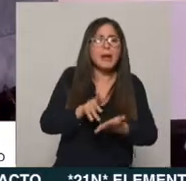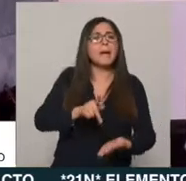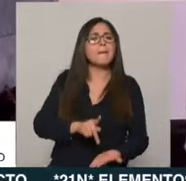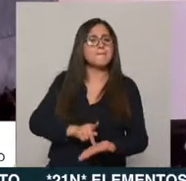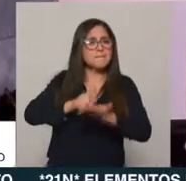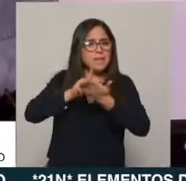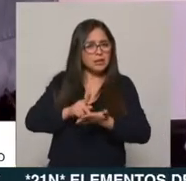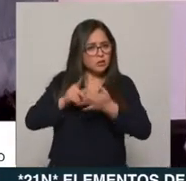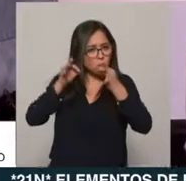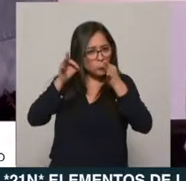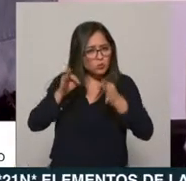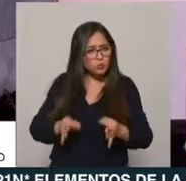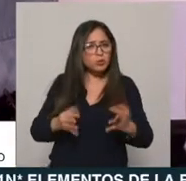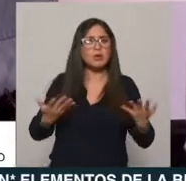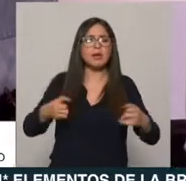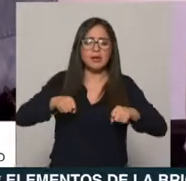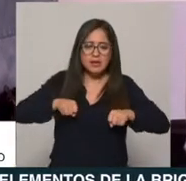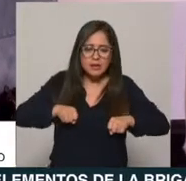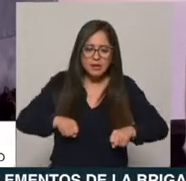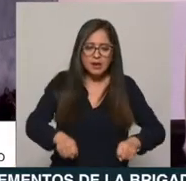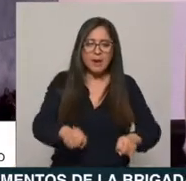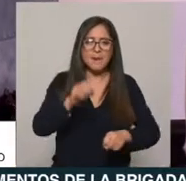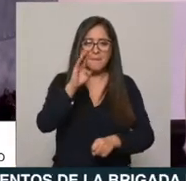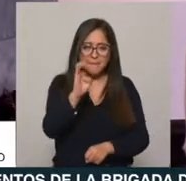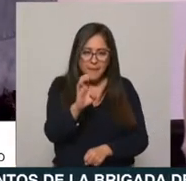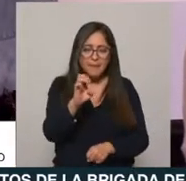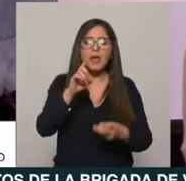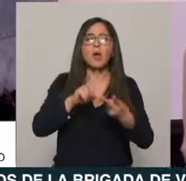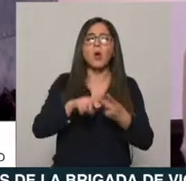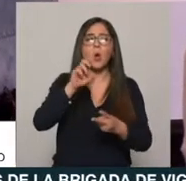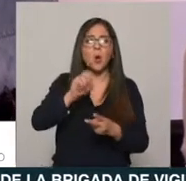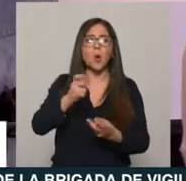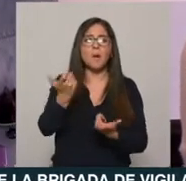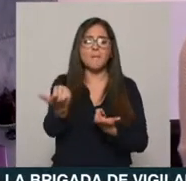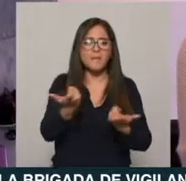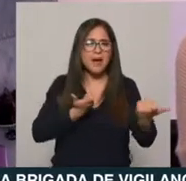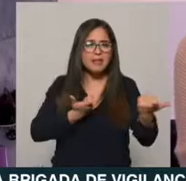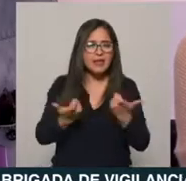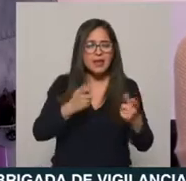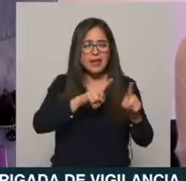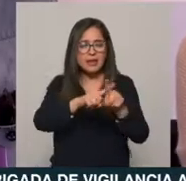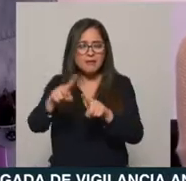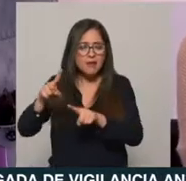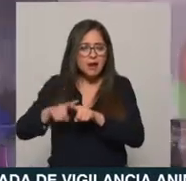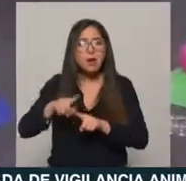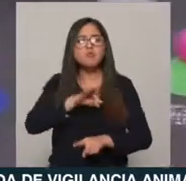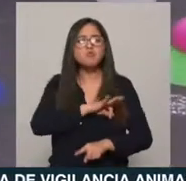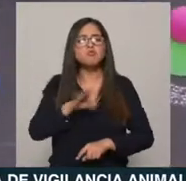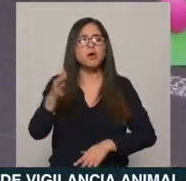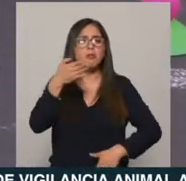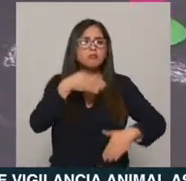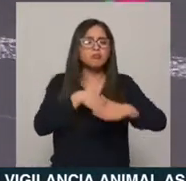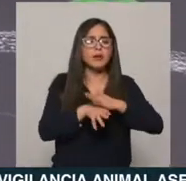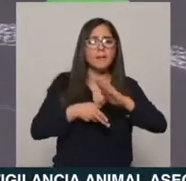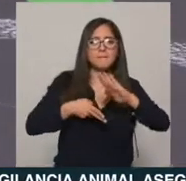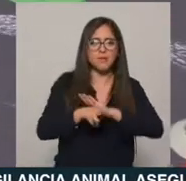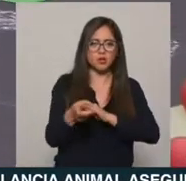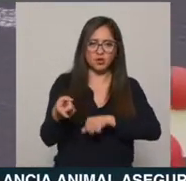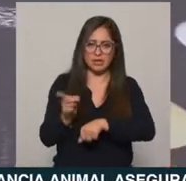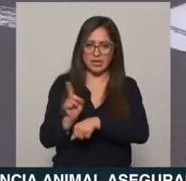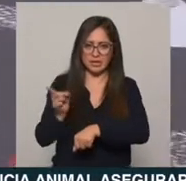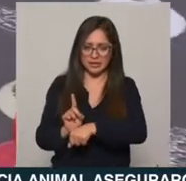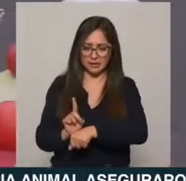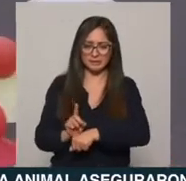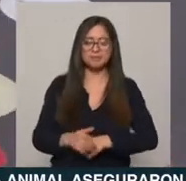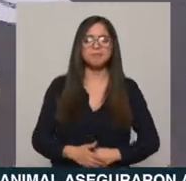específico, carreolas, patines, todo lo que tiene ruedas, pueda ingresar al metro todos los días. En el marco del Día Mundial